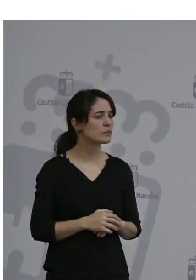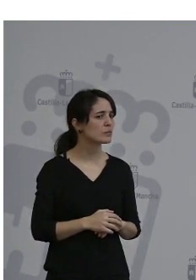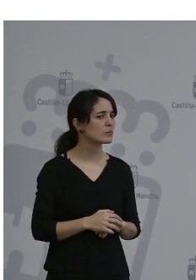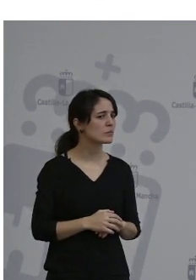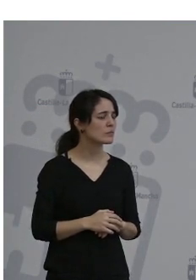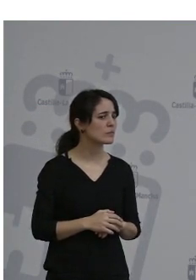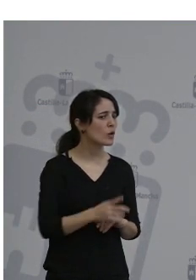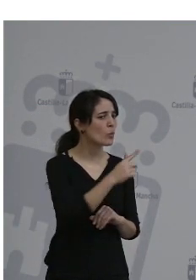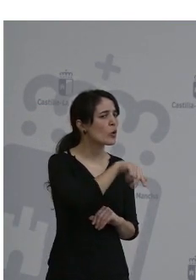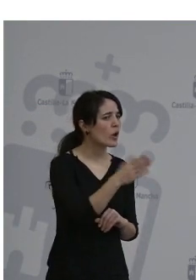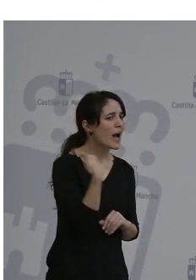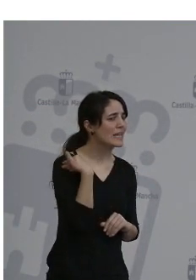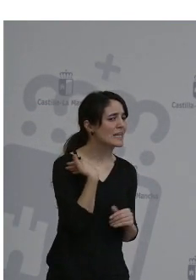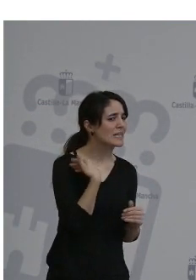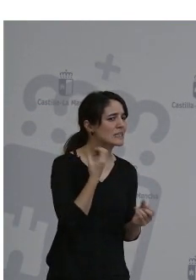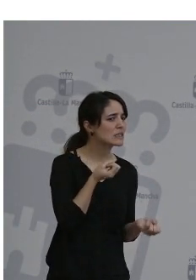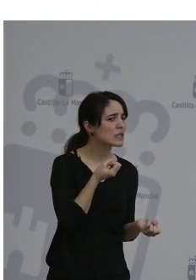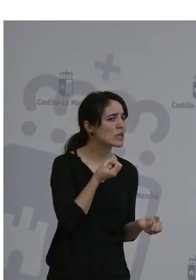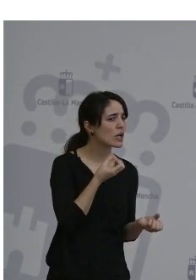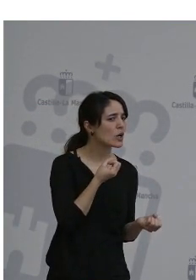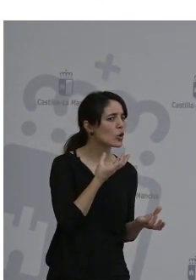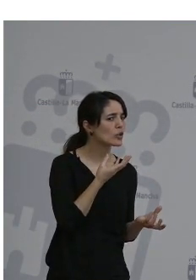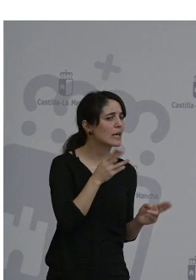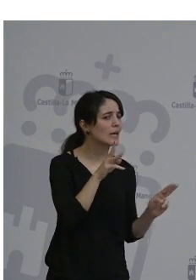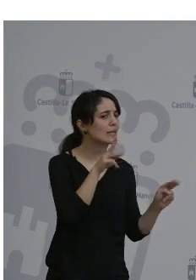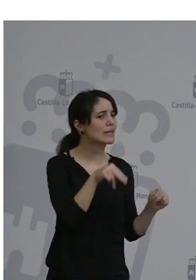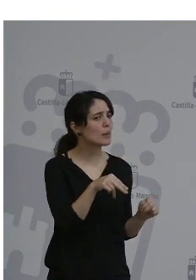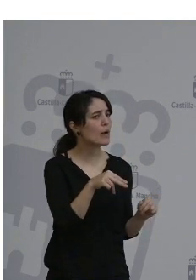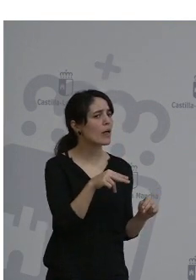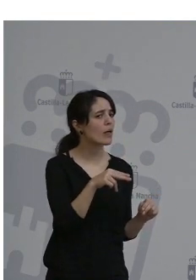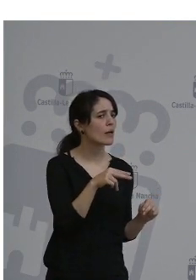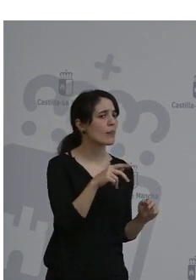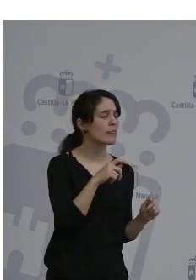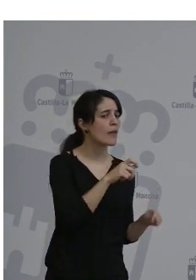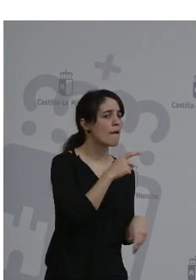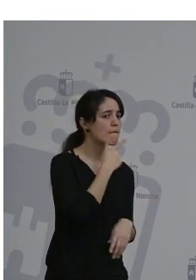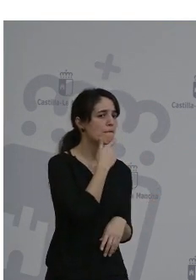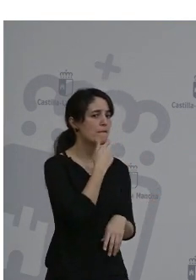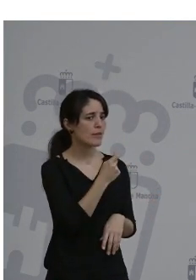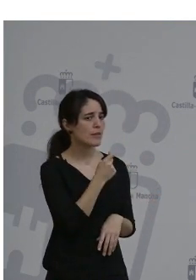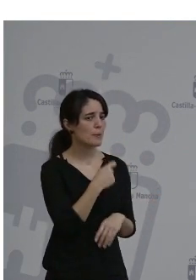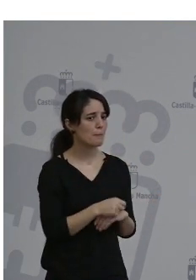hablando antes sobre lo de facilitar a los chicos con